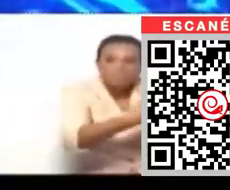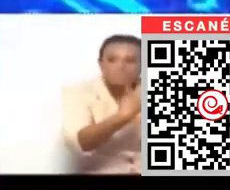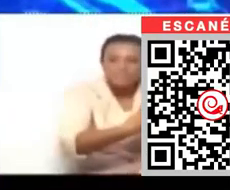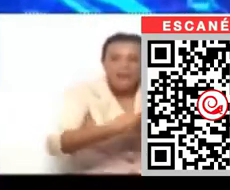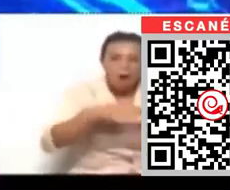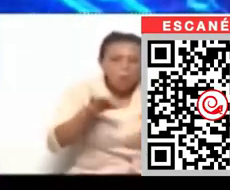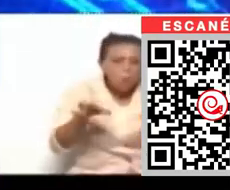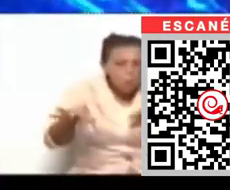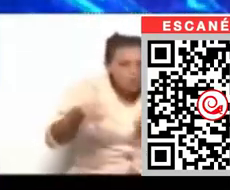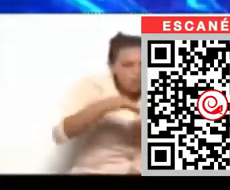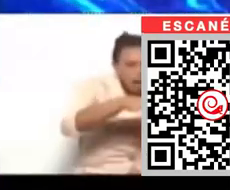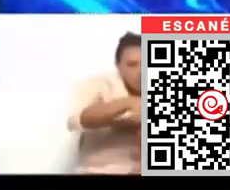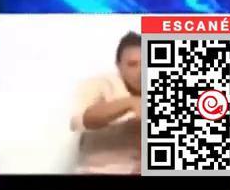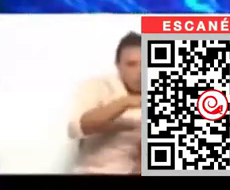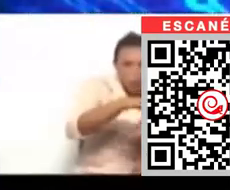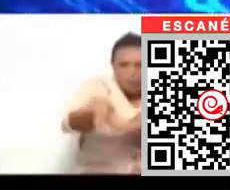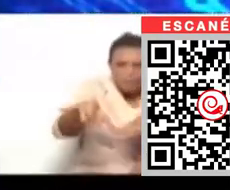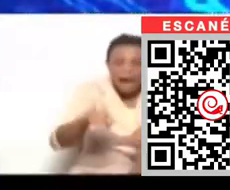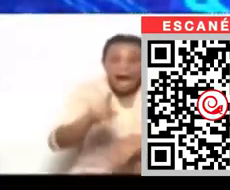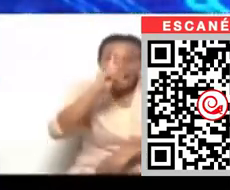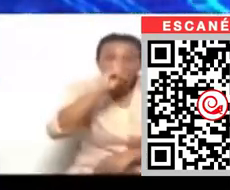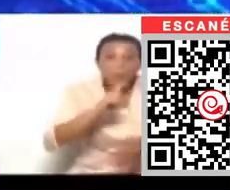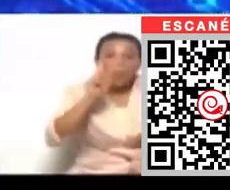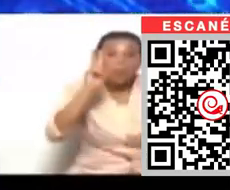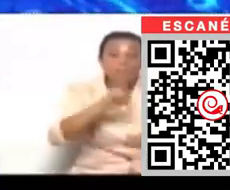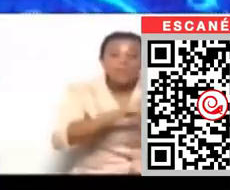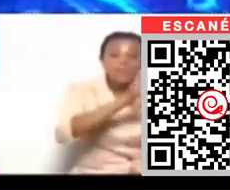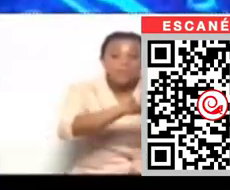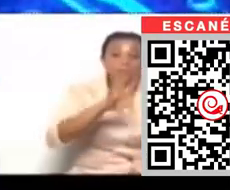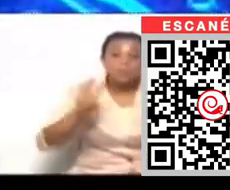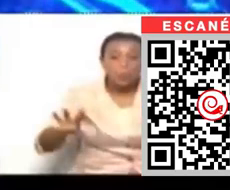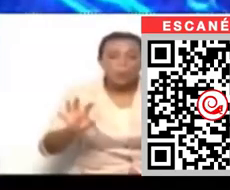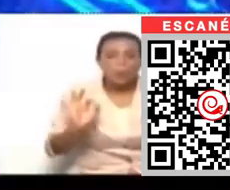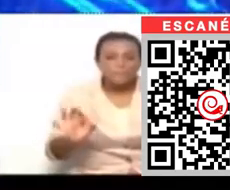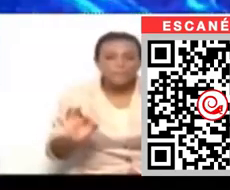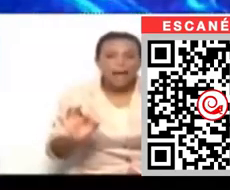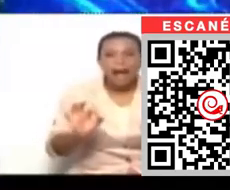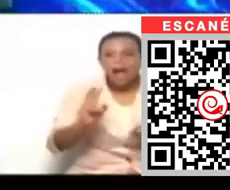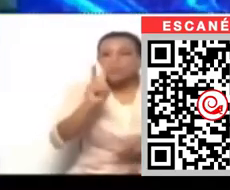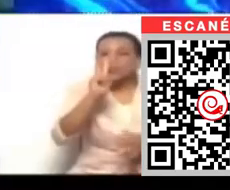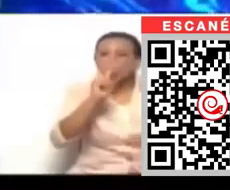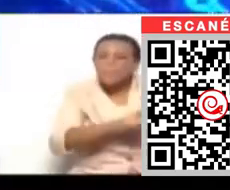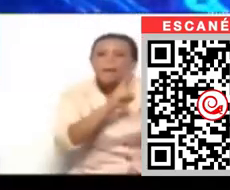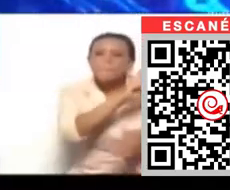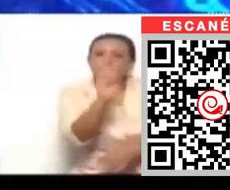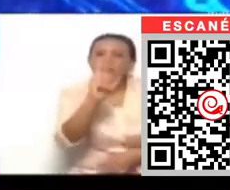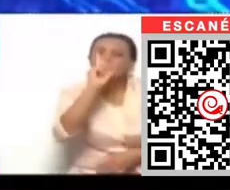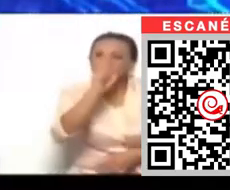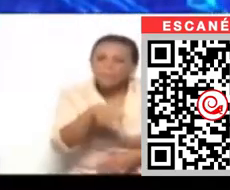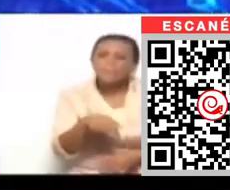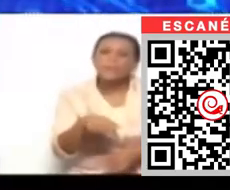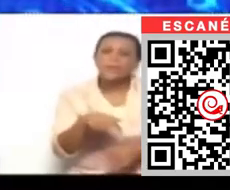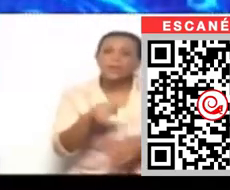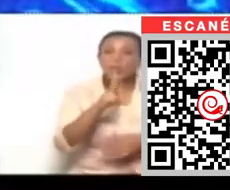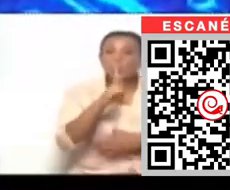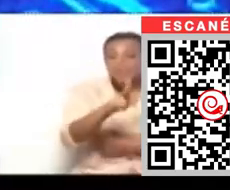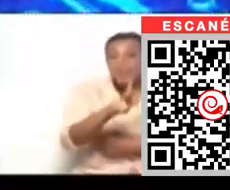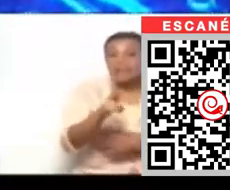coordenadas. Año 19 completo, parte del año 20 y un 3 de